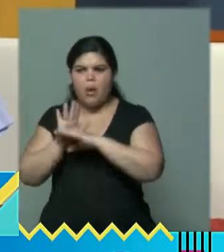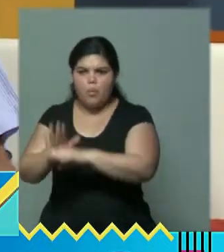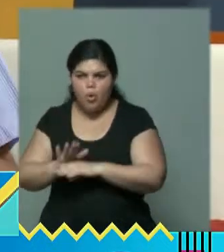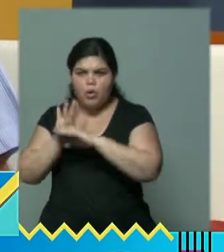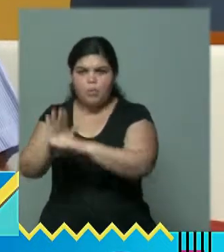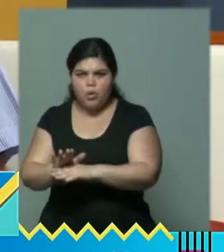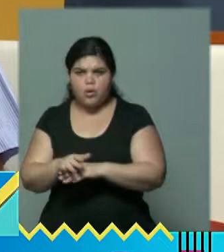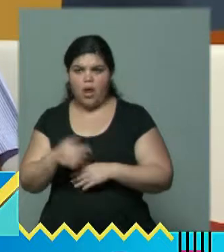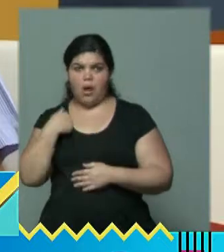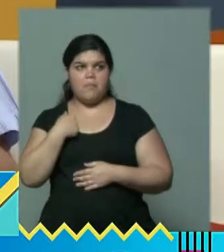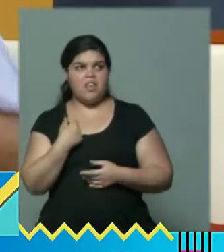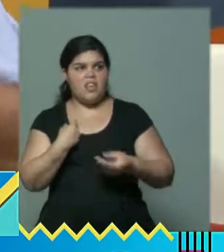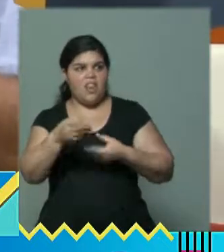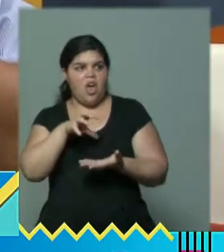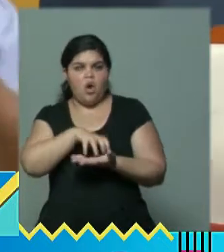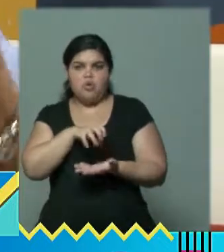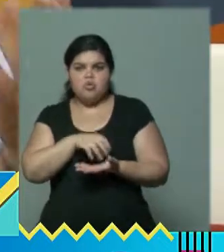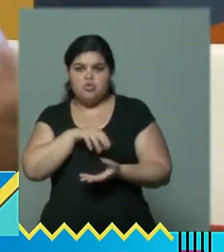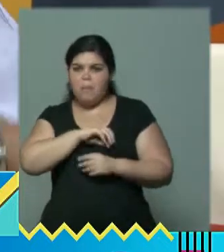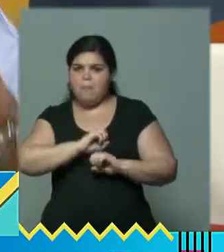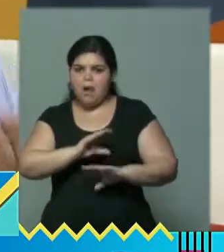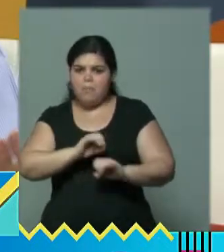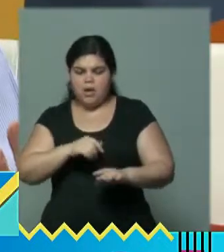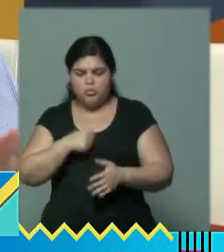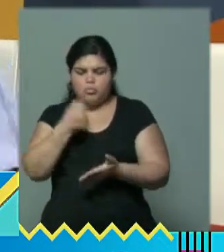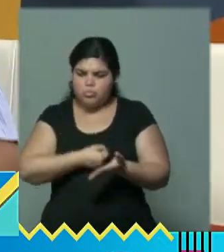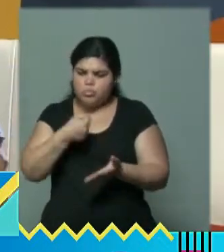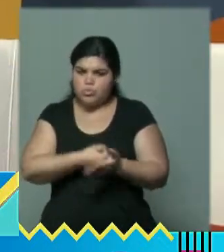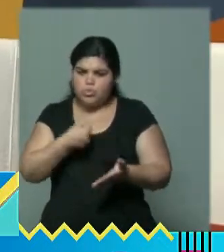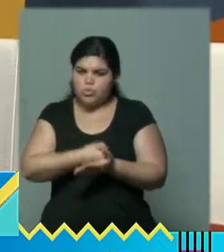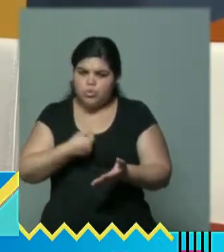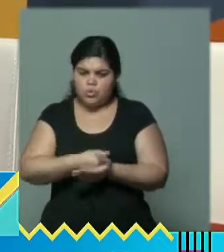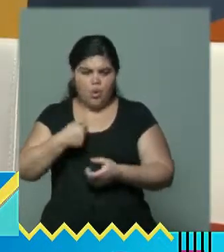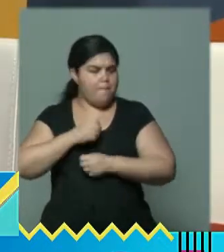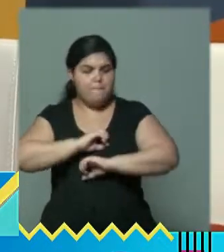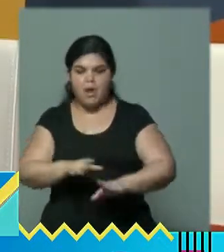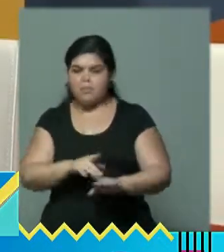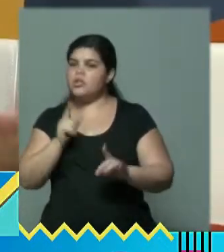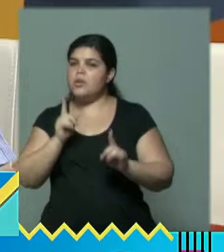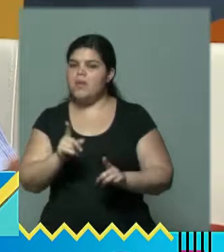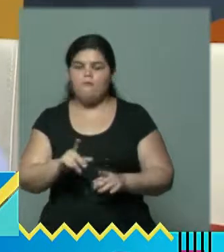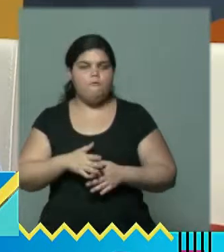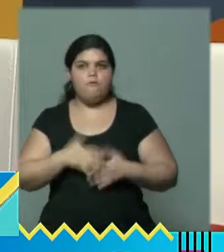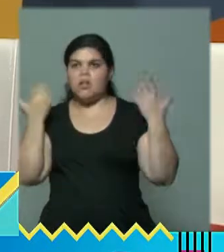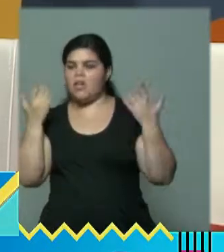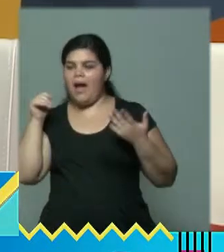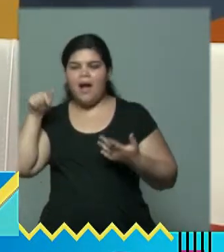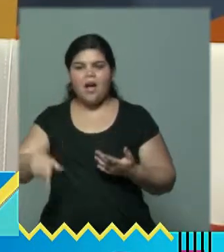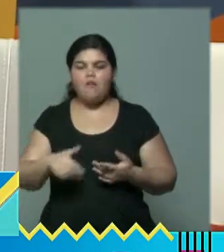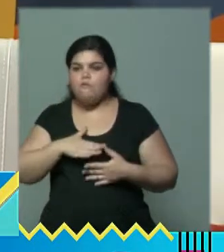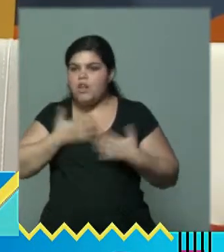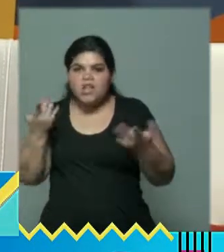de que a mí me va mal en un negocio y sigo con el negocio porque me va mal. Soy un tipo muy feliz. Los empresarios acá están muy